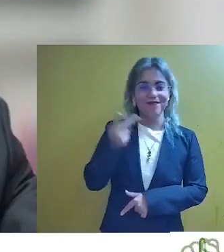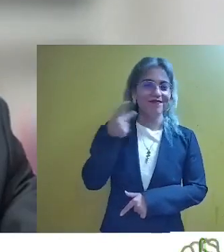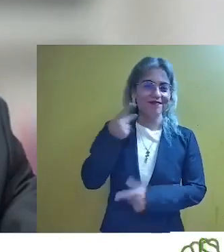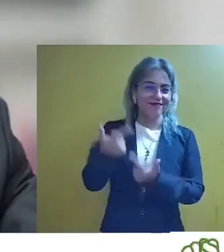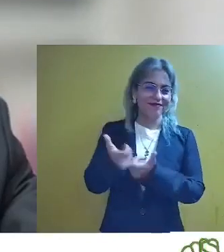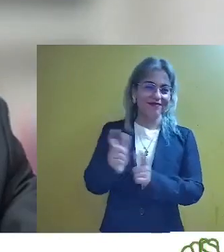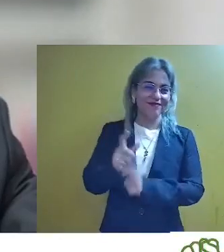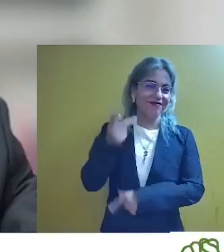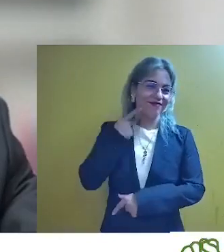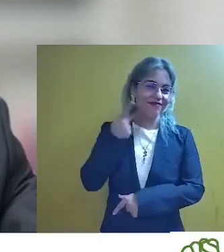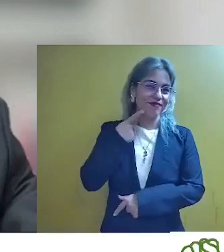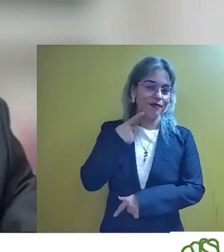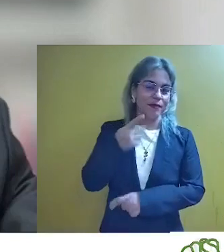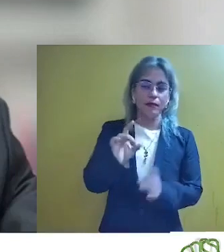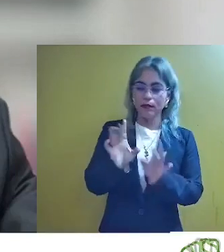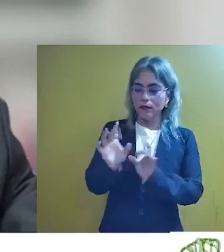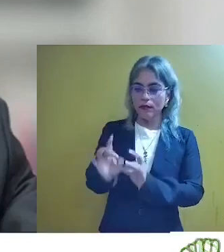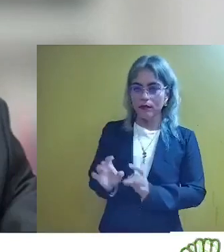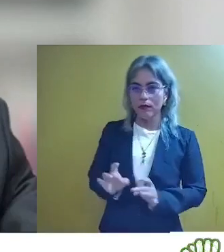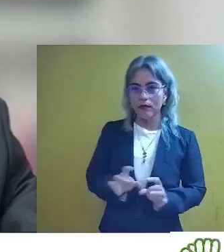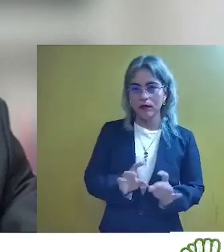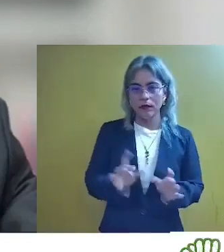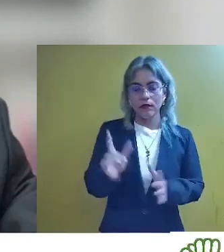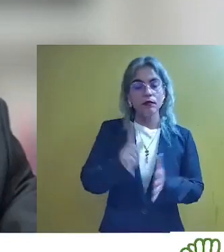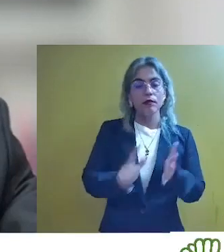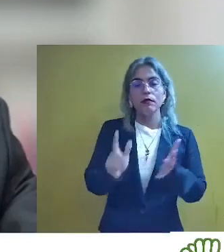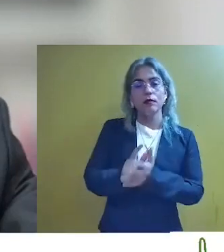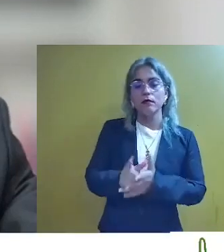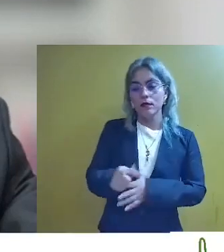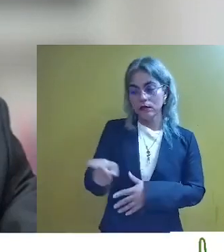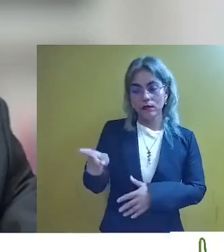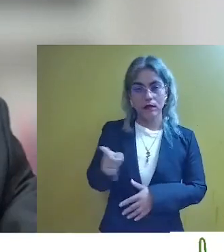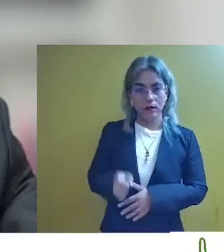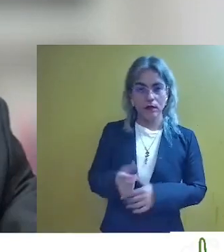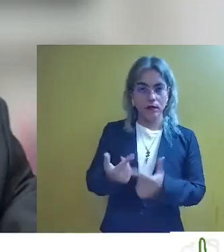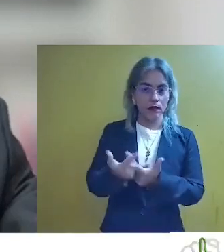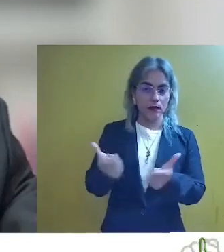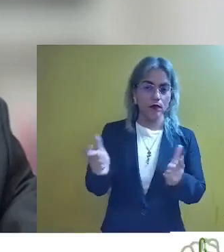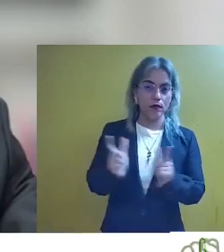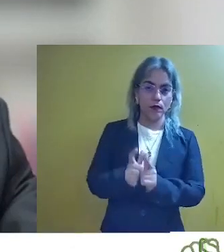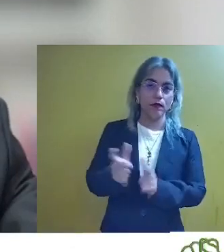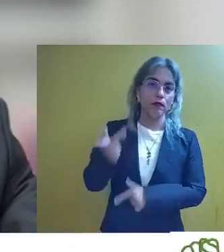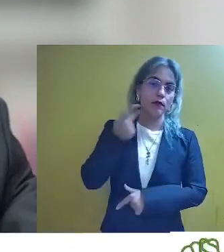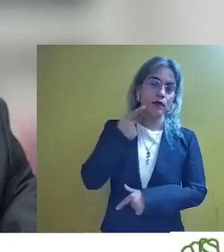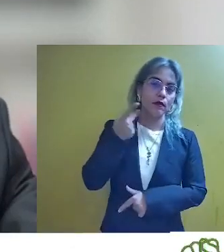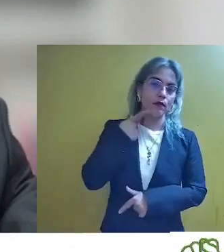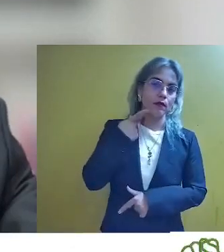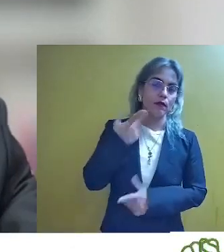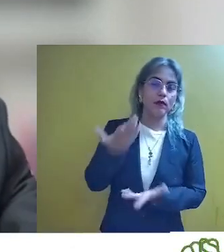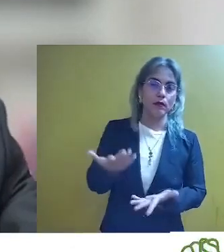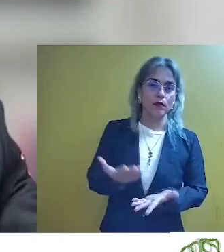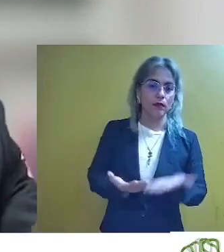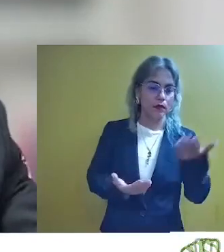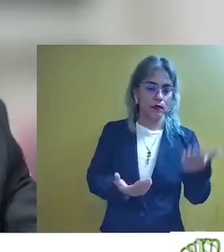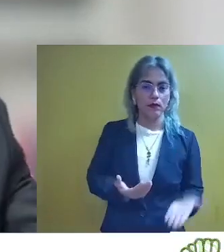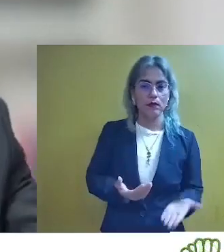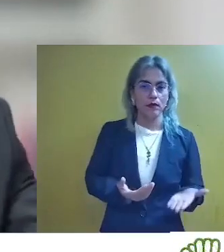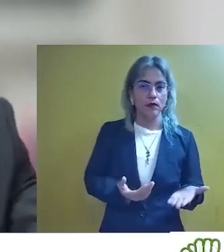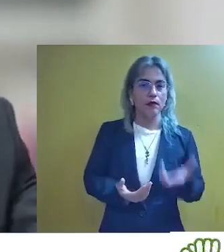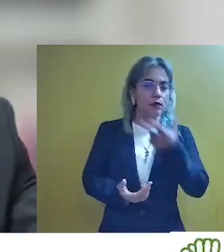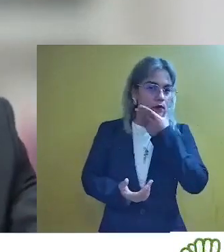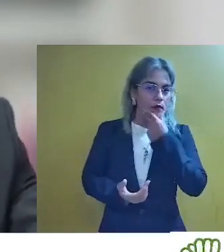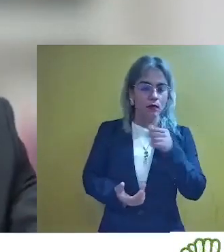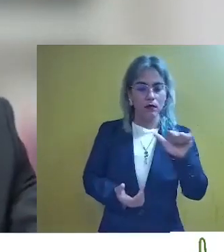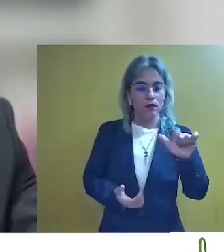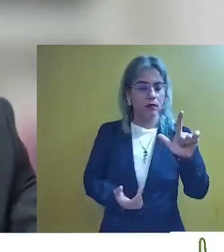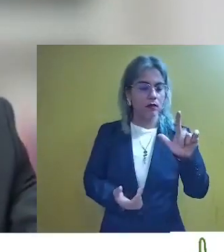o resolución dictado en cumplimiento de dichas determinaciones, incluida la cancelación de la afiliación del ciudadano Alfredo Sánchez Esquivel